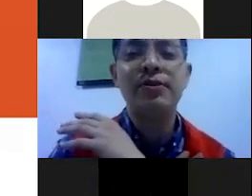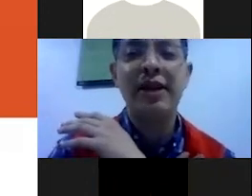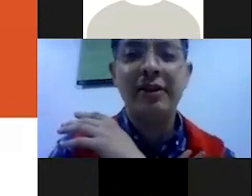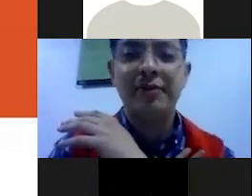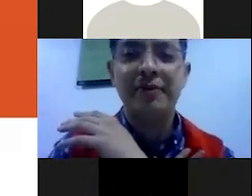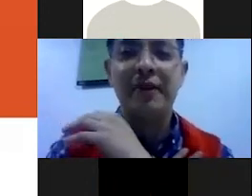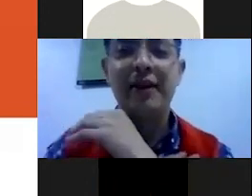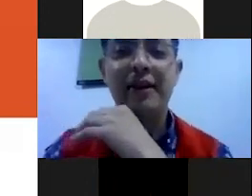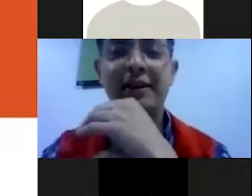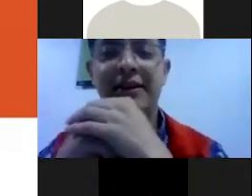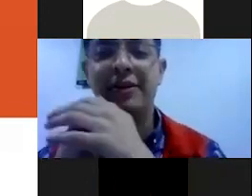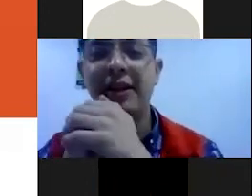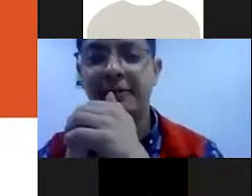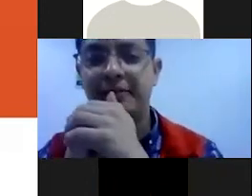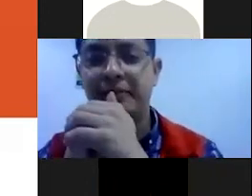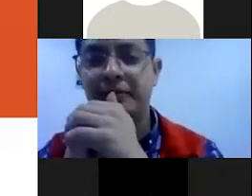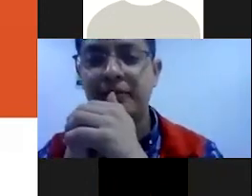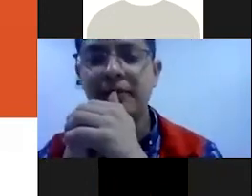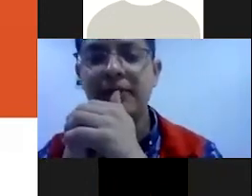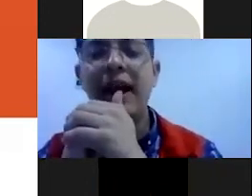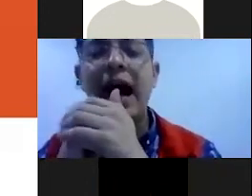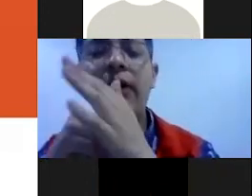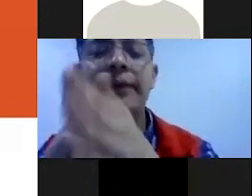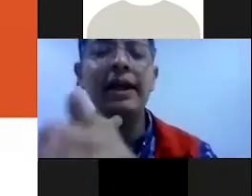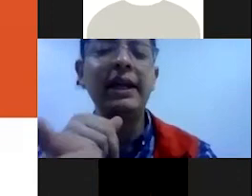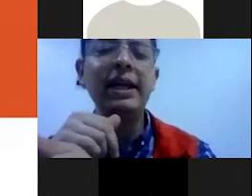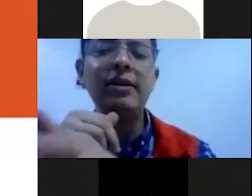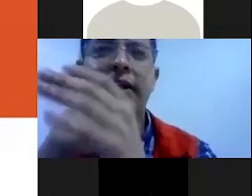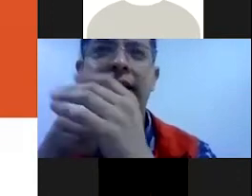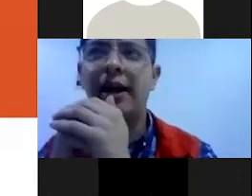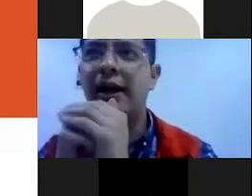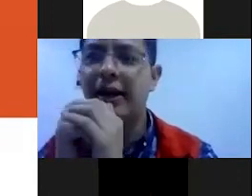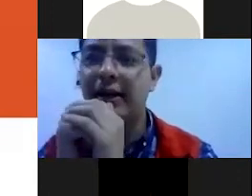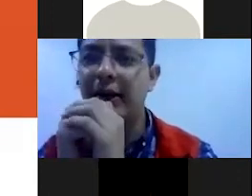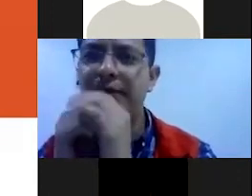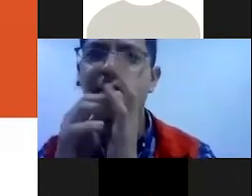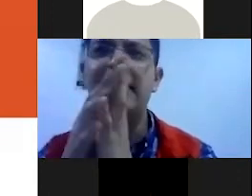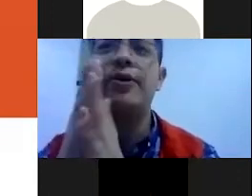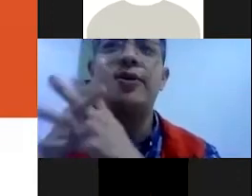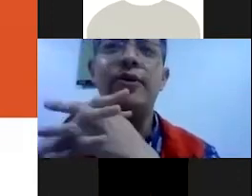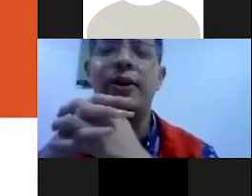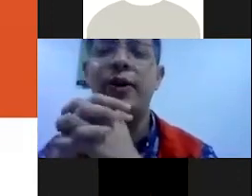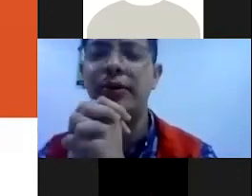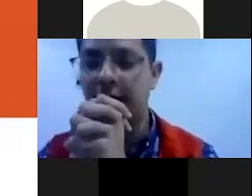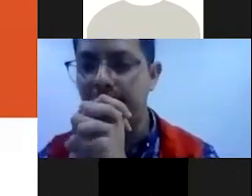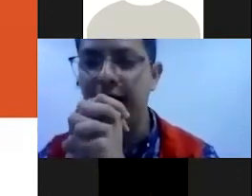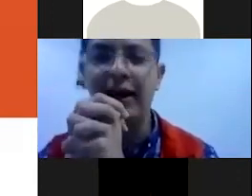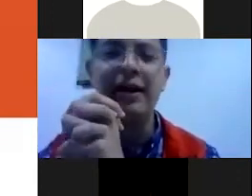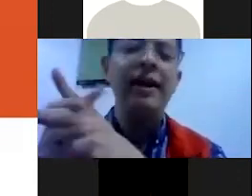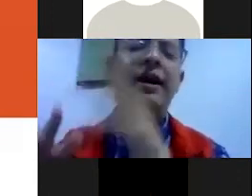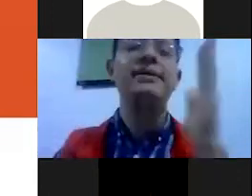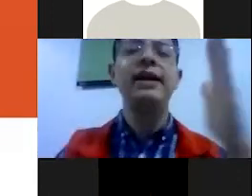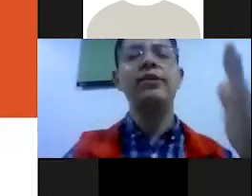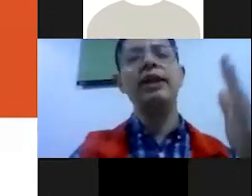estoy buscando. ¿Ok? Ahora bien, aquí lo que tal vez podría estar erróneo de lo que comentó la